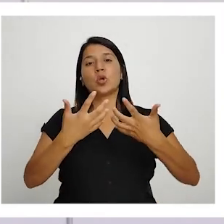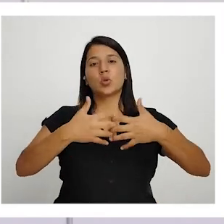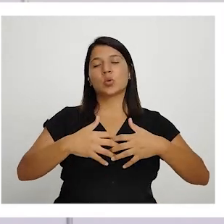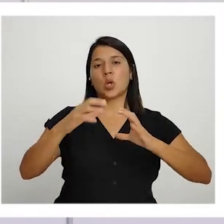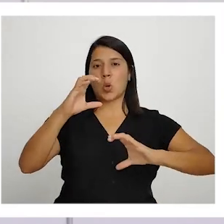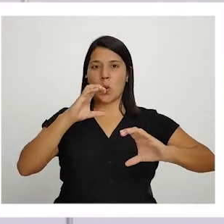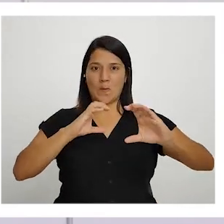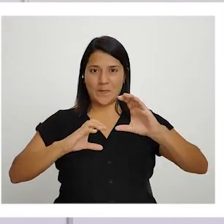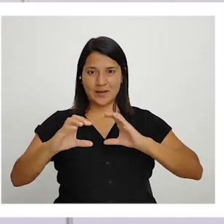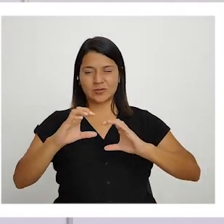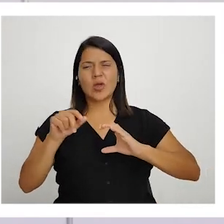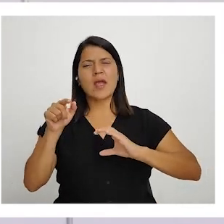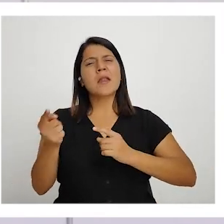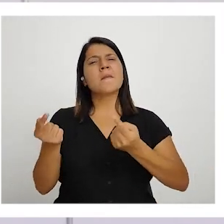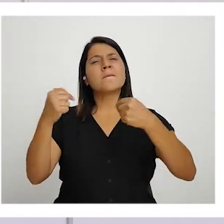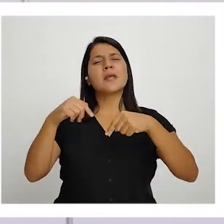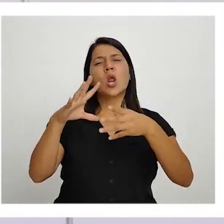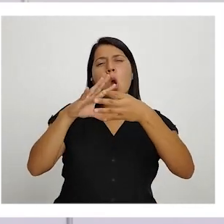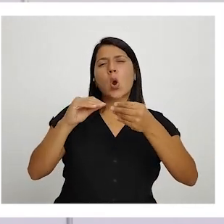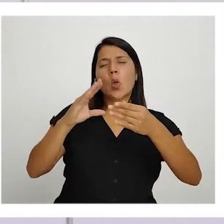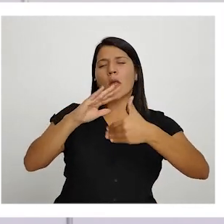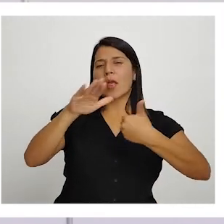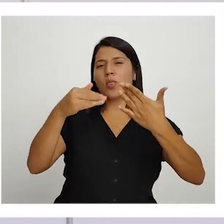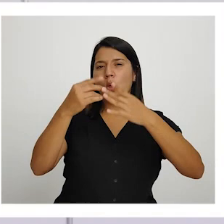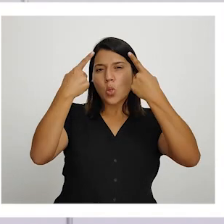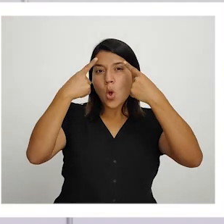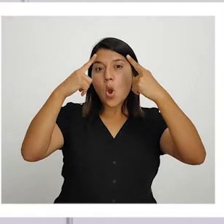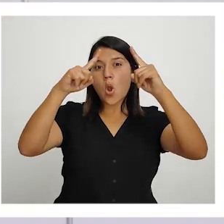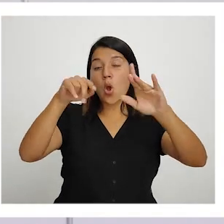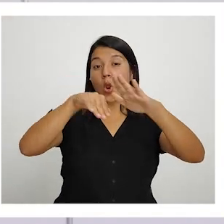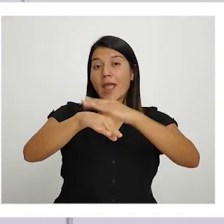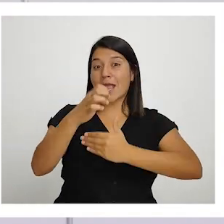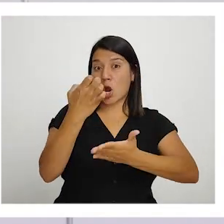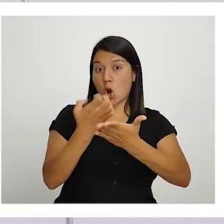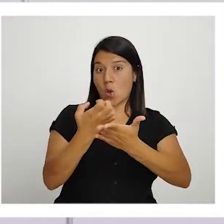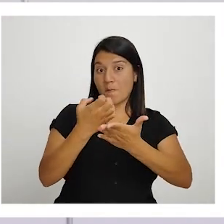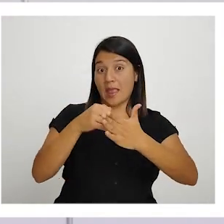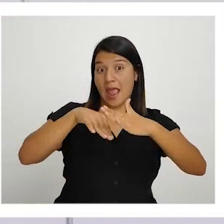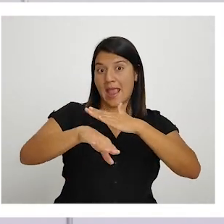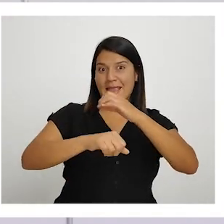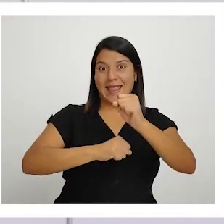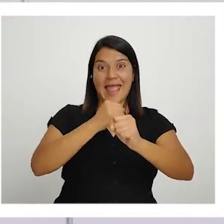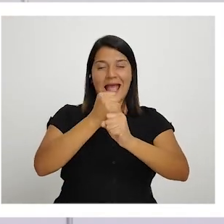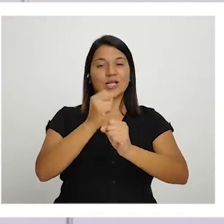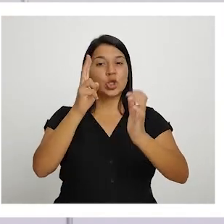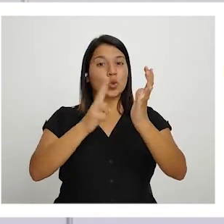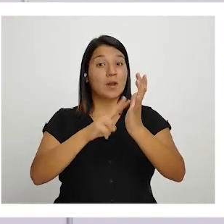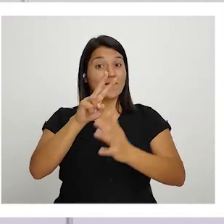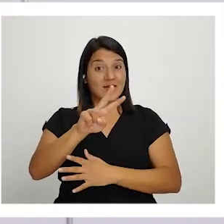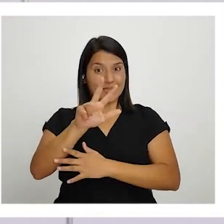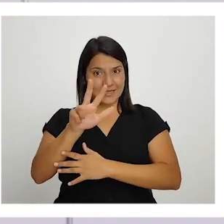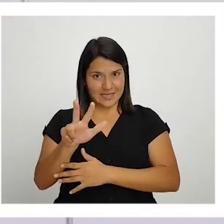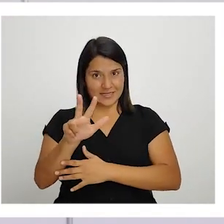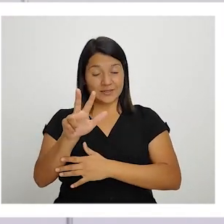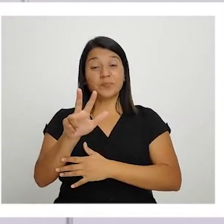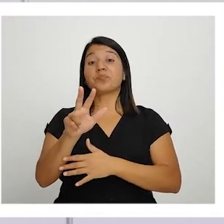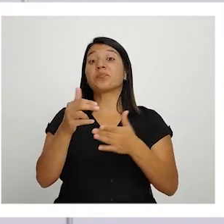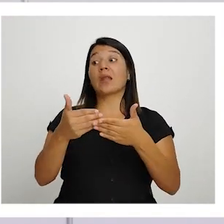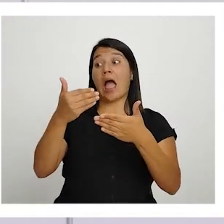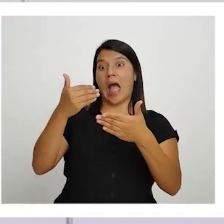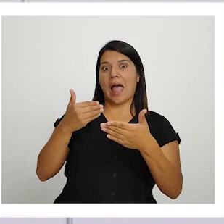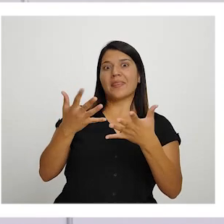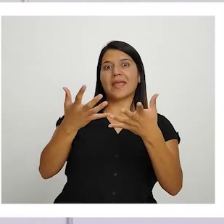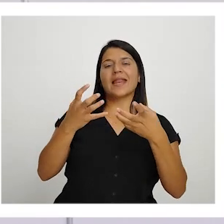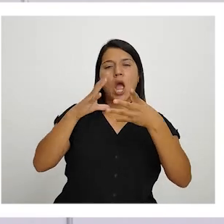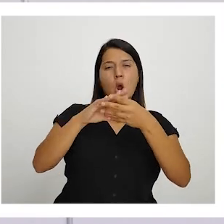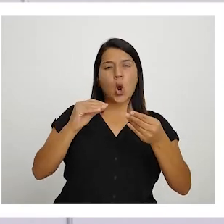logros que se han logrado en materia económica en el 2023. Y antes de la pausa, don Francisco nos iba a contar también el trabajo que se ha venido